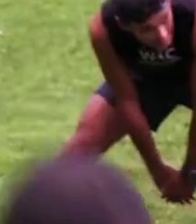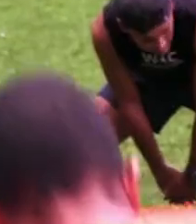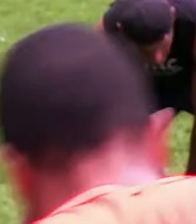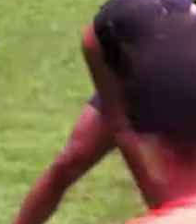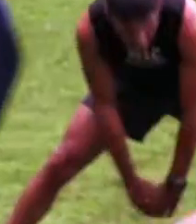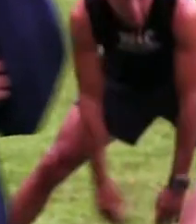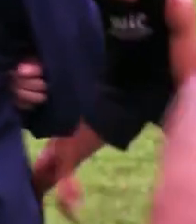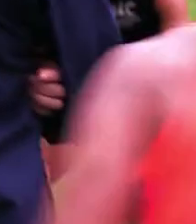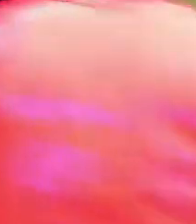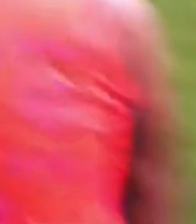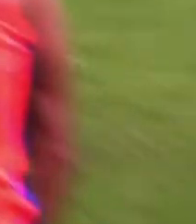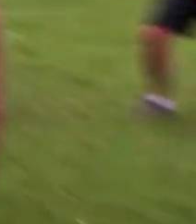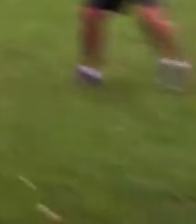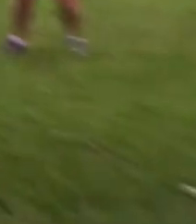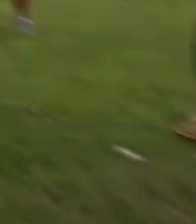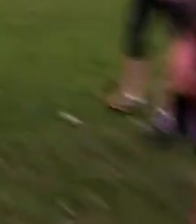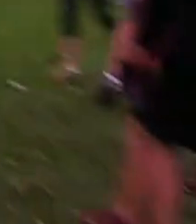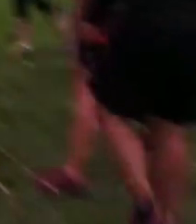Bueno, gente,